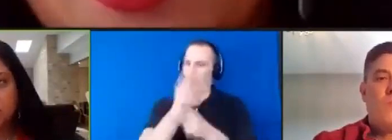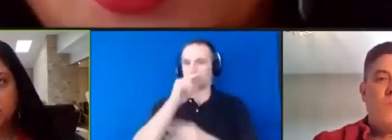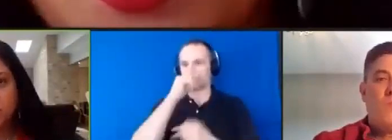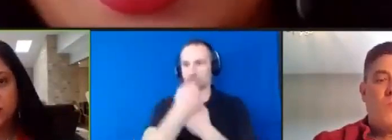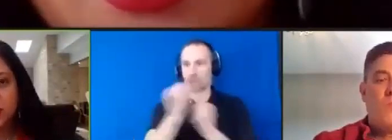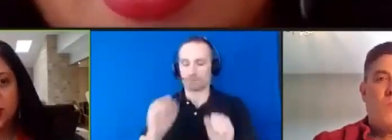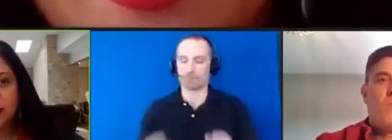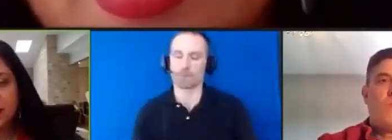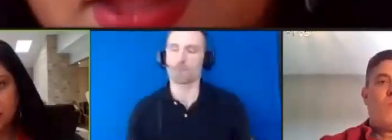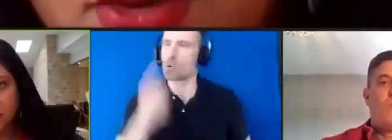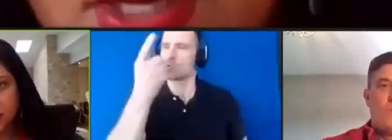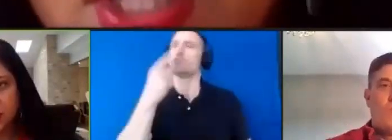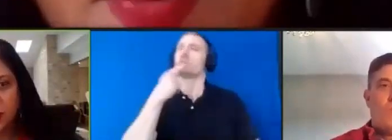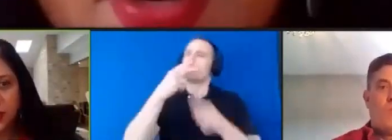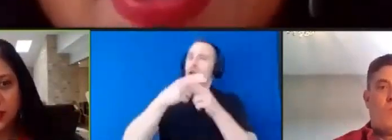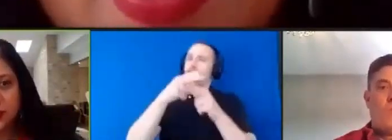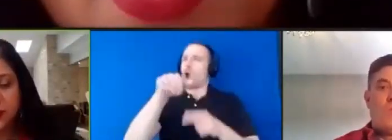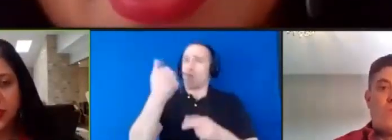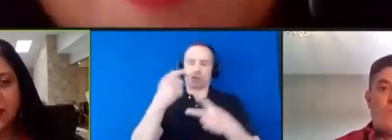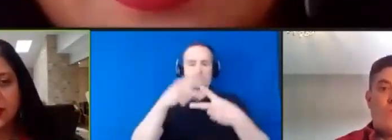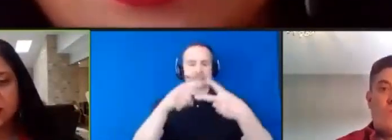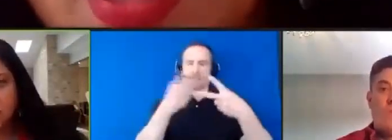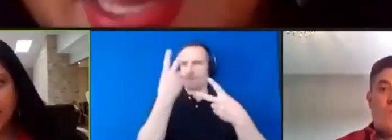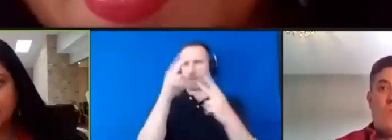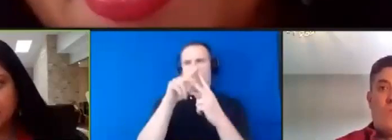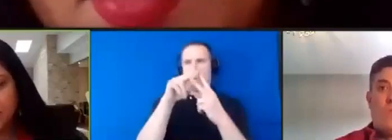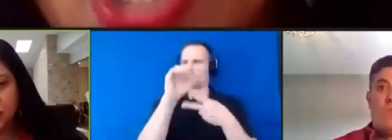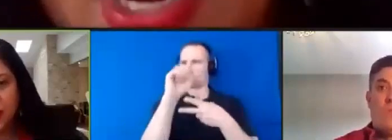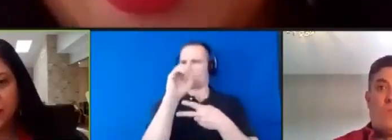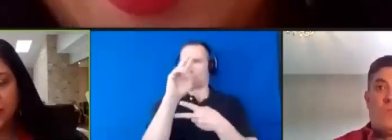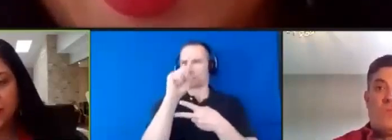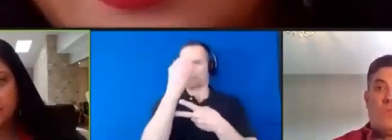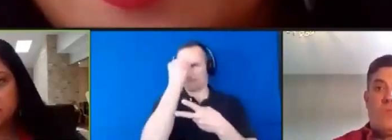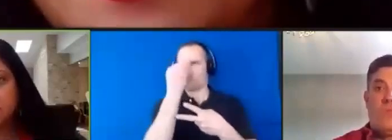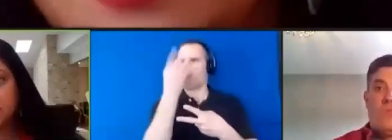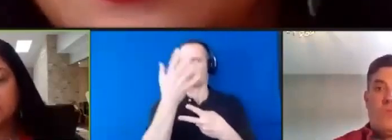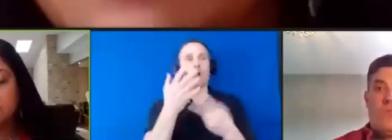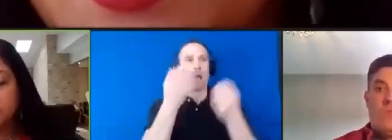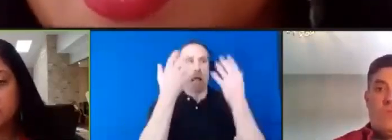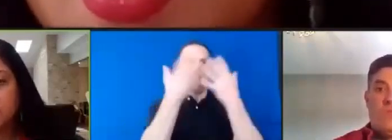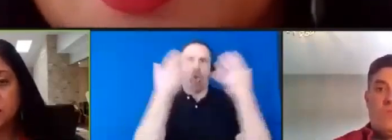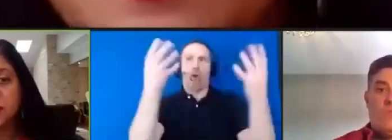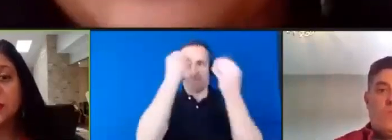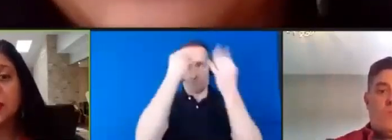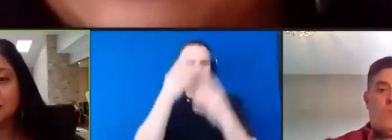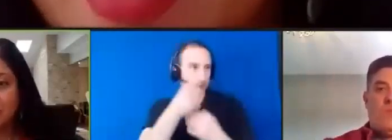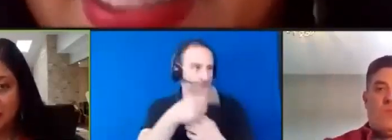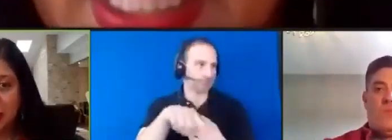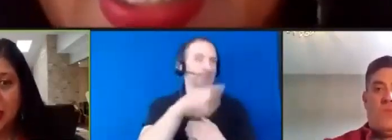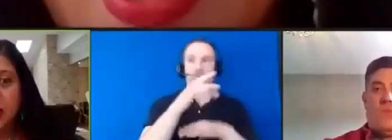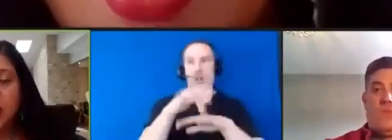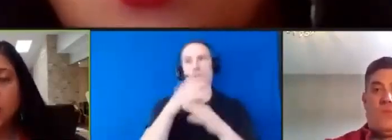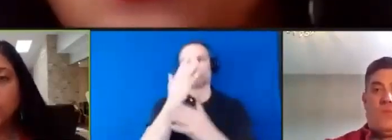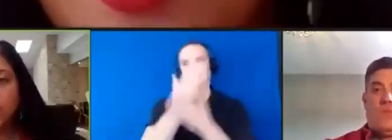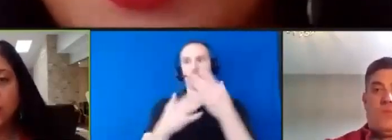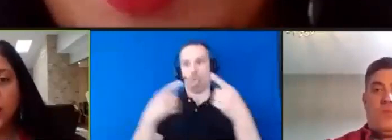en la escuela y mantienen su distanciamiento y es animal de escuchar que esas son las cosas que mantienen a los niños